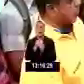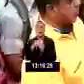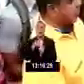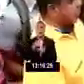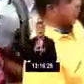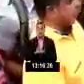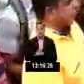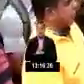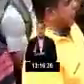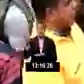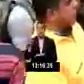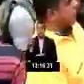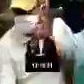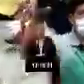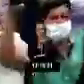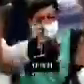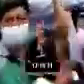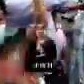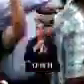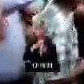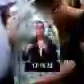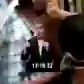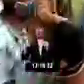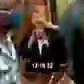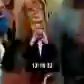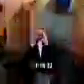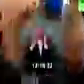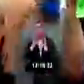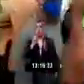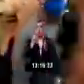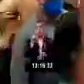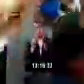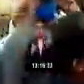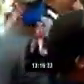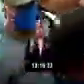los pedidos de los jubilados sean atendidos. Mauricio Ceballos, TC Televisión.